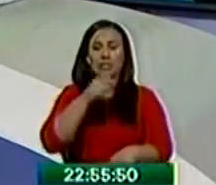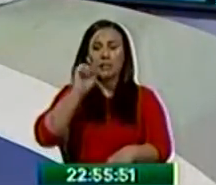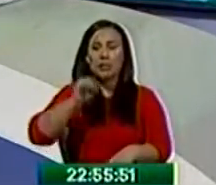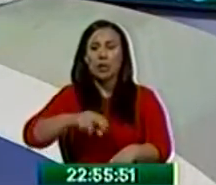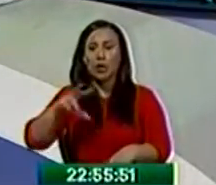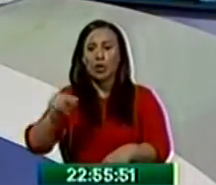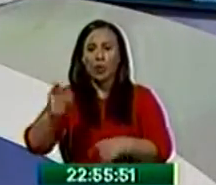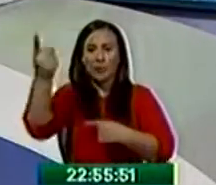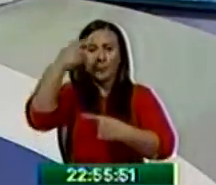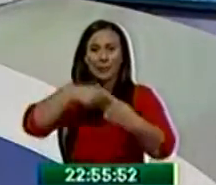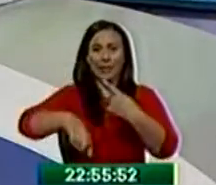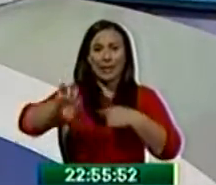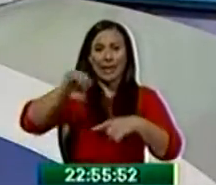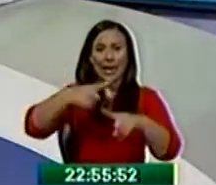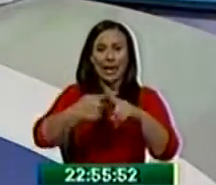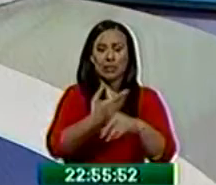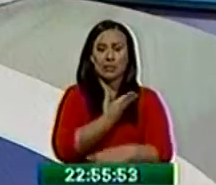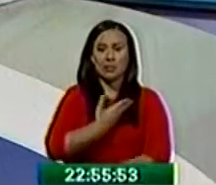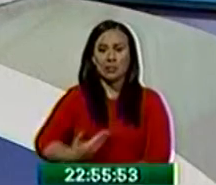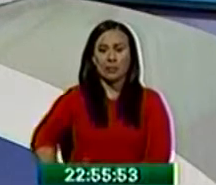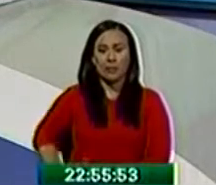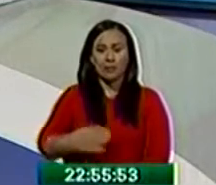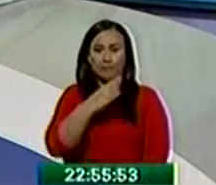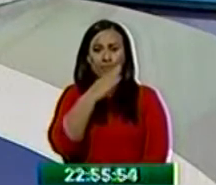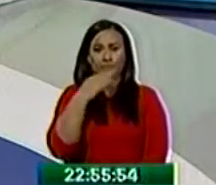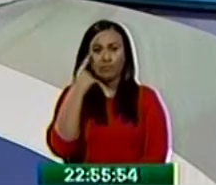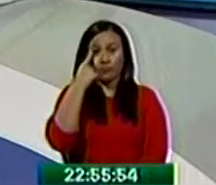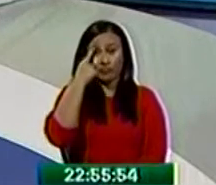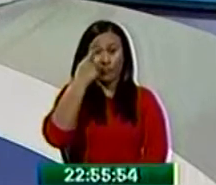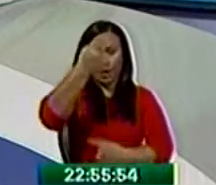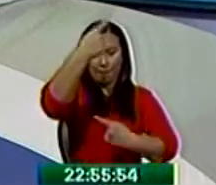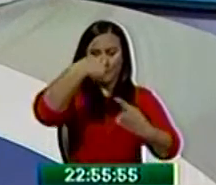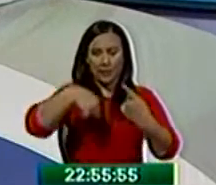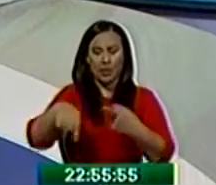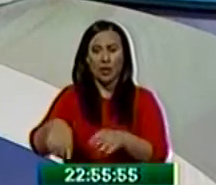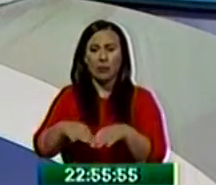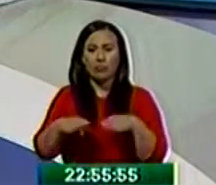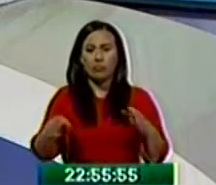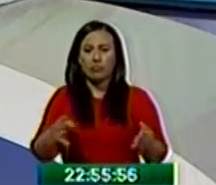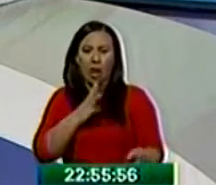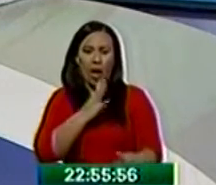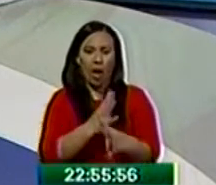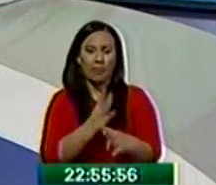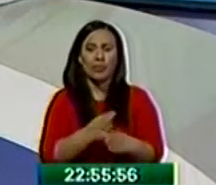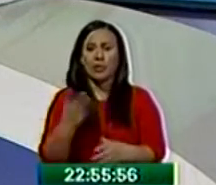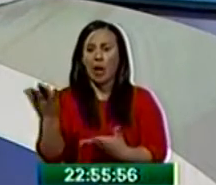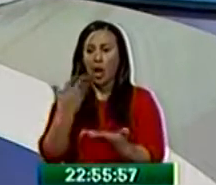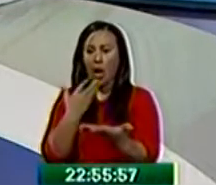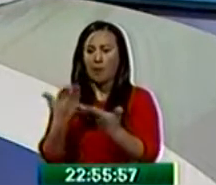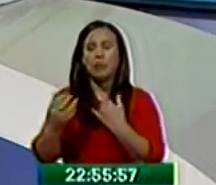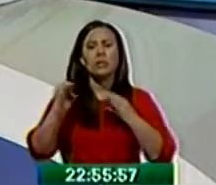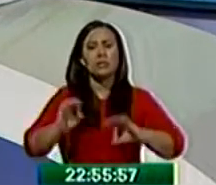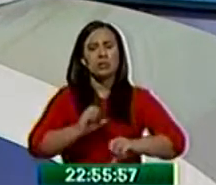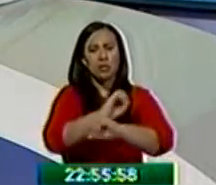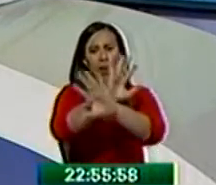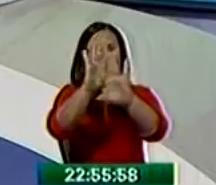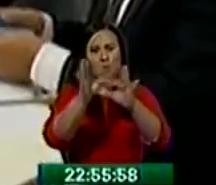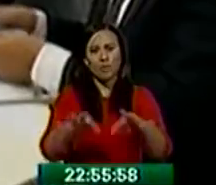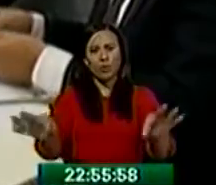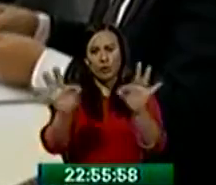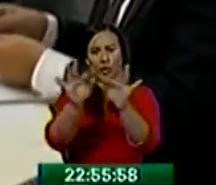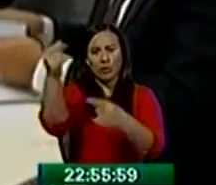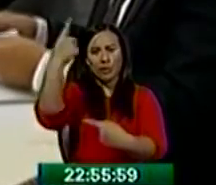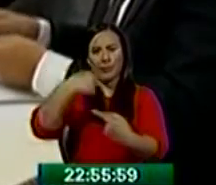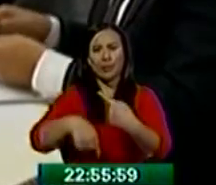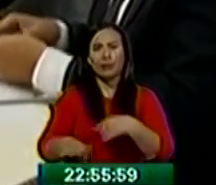al expresidente Rafael Correa a comparecer ante esta mesa legislativa. Aseguran que su versión sería clave.